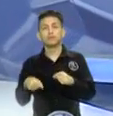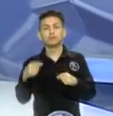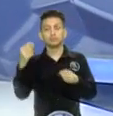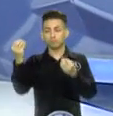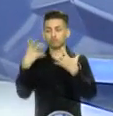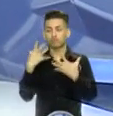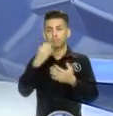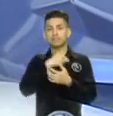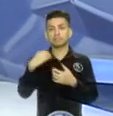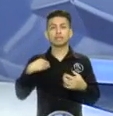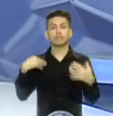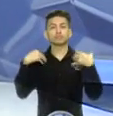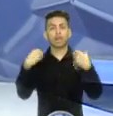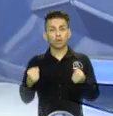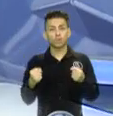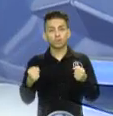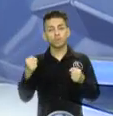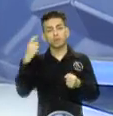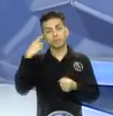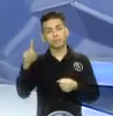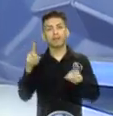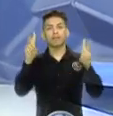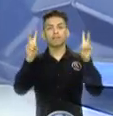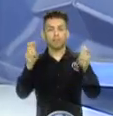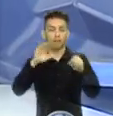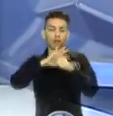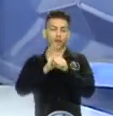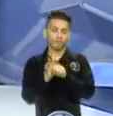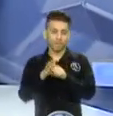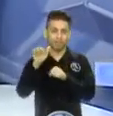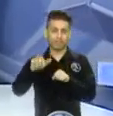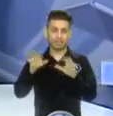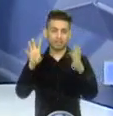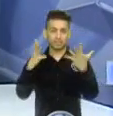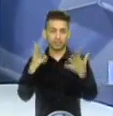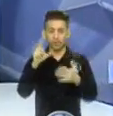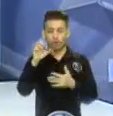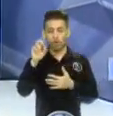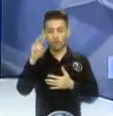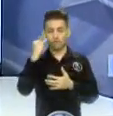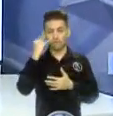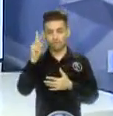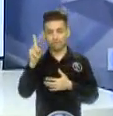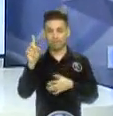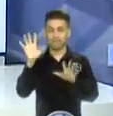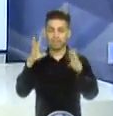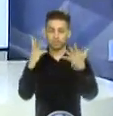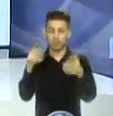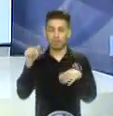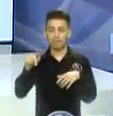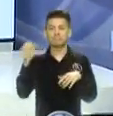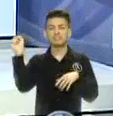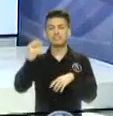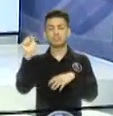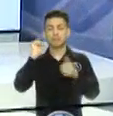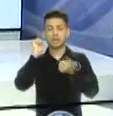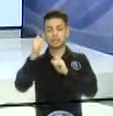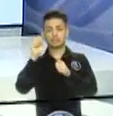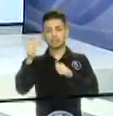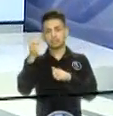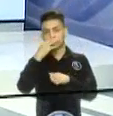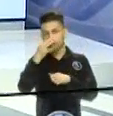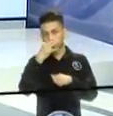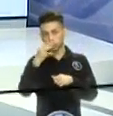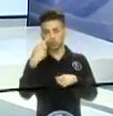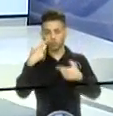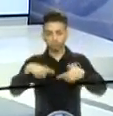Pública y Asistencia Social sobre el COVID-19 en nuestro país, relativas al sábado 15 de agosto que se dieron a conocer en las